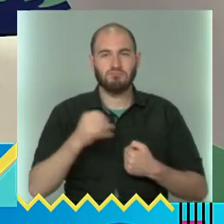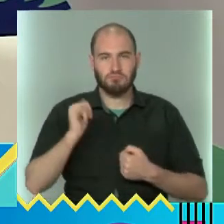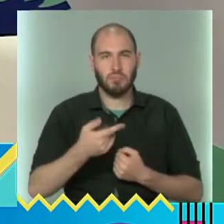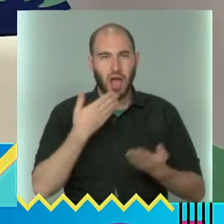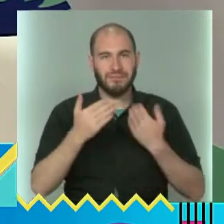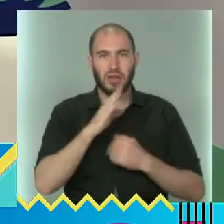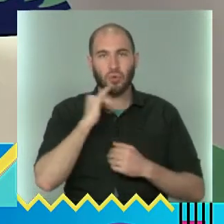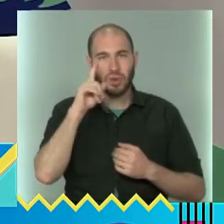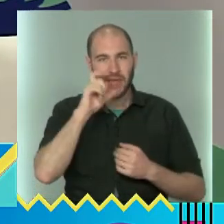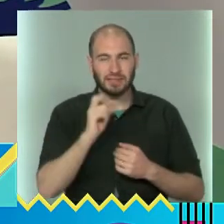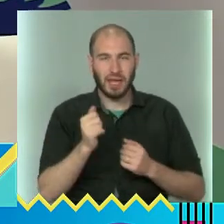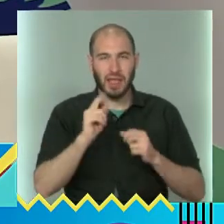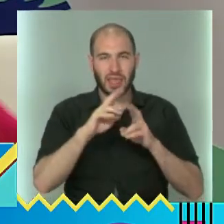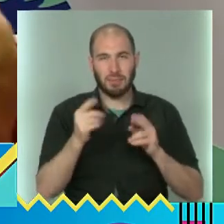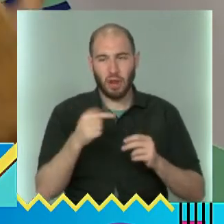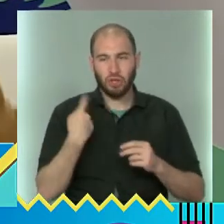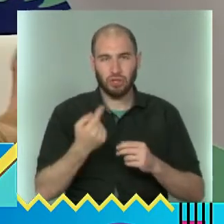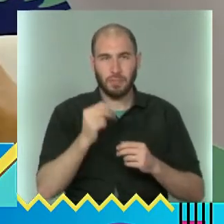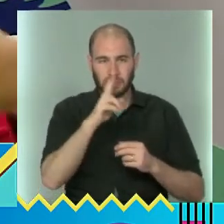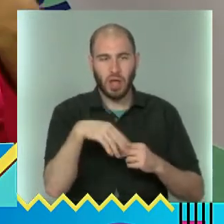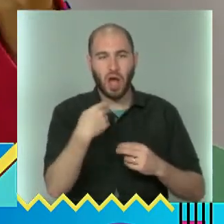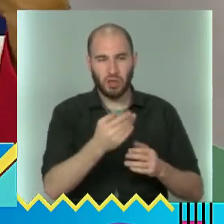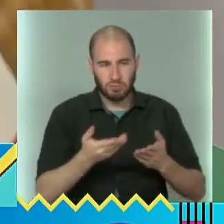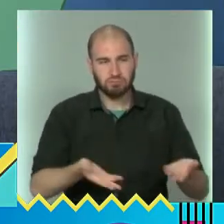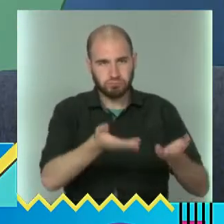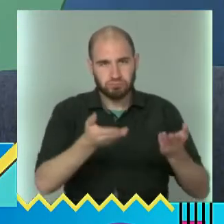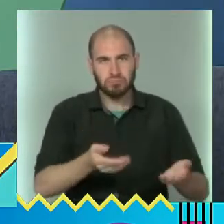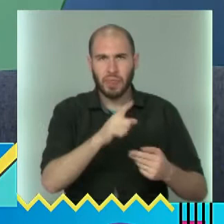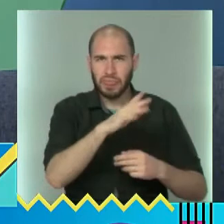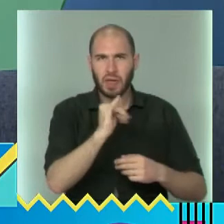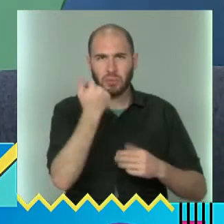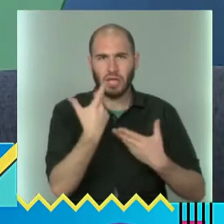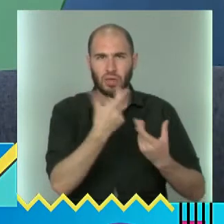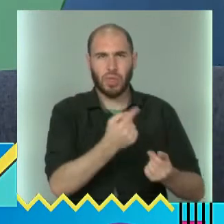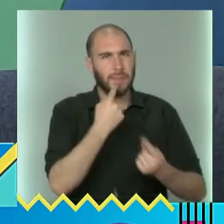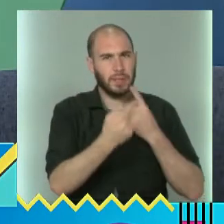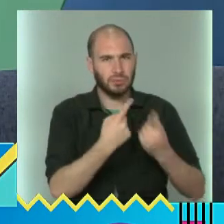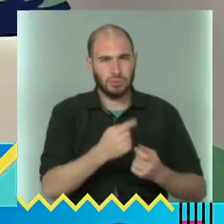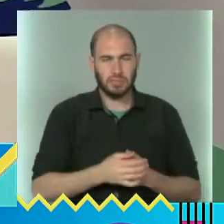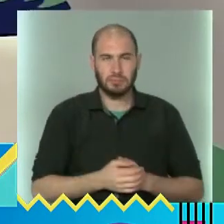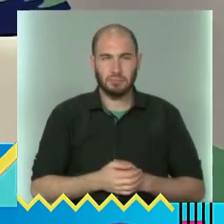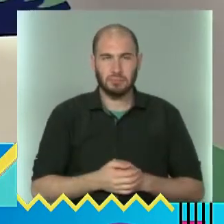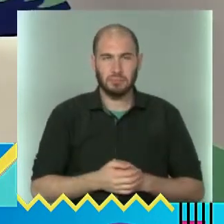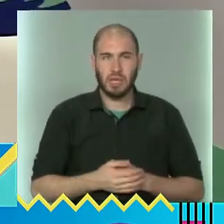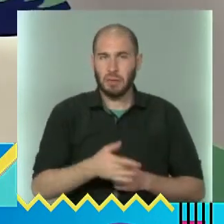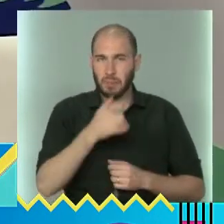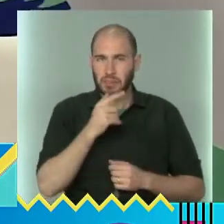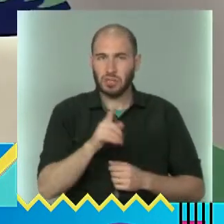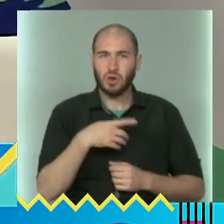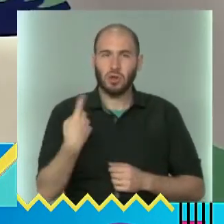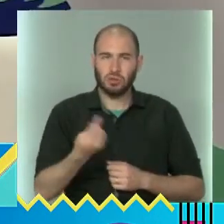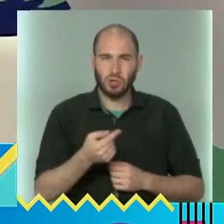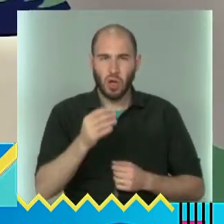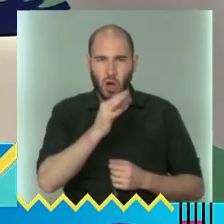dice Julieta en cuanto a que nosotros vamos a habilitar al otro y vamos a ayudarle al otro a descubrir y vamos a hacer preguntas, creo que nosotros tenemos que